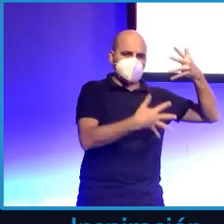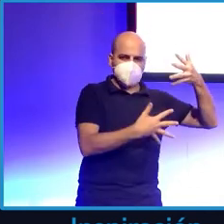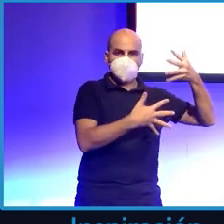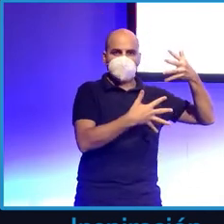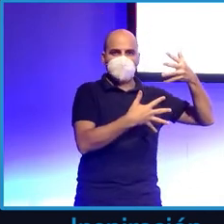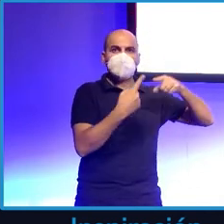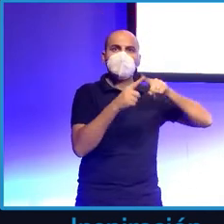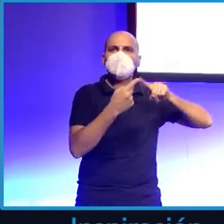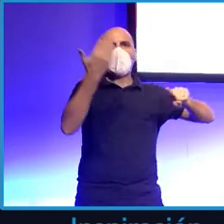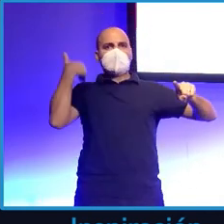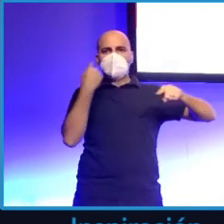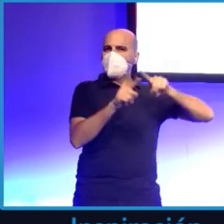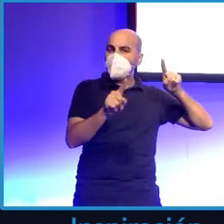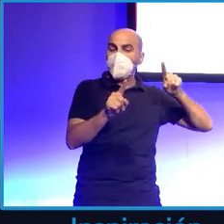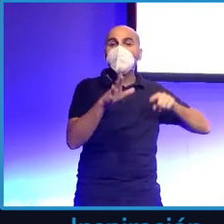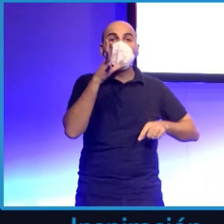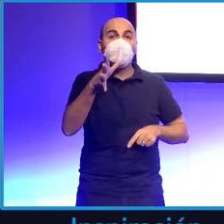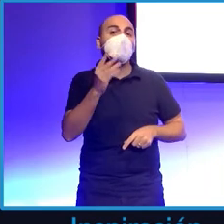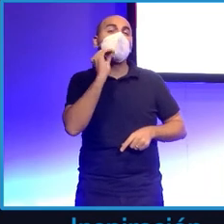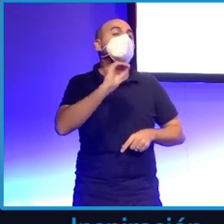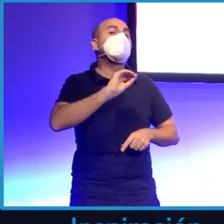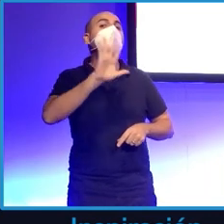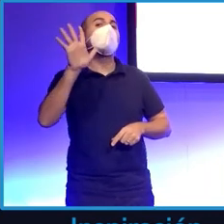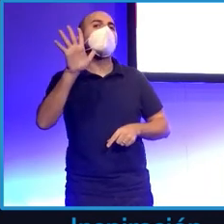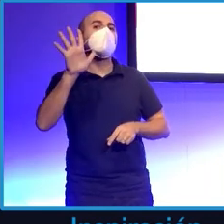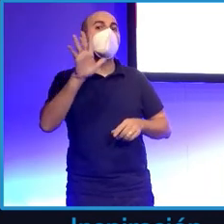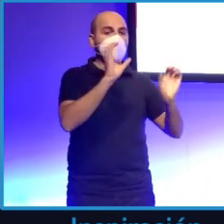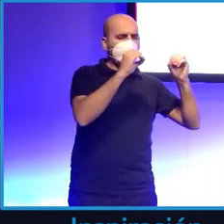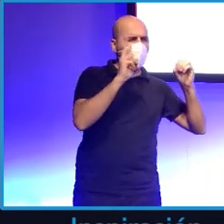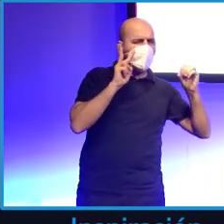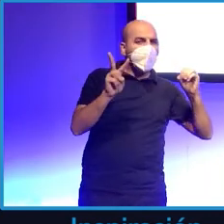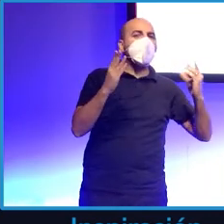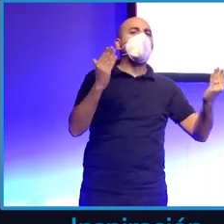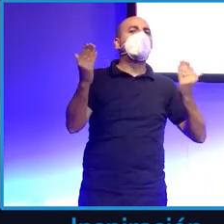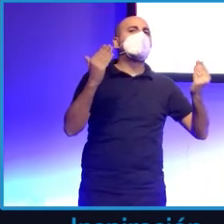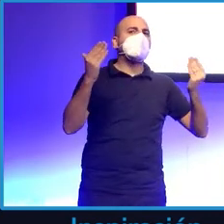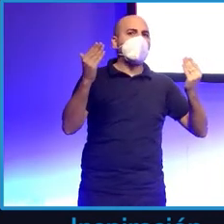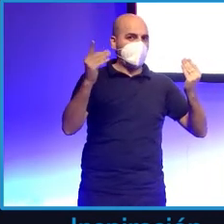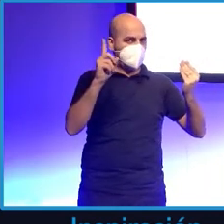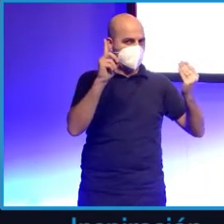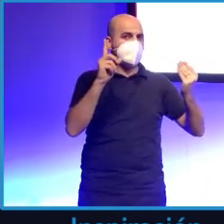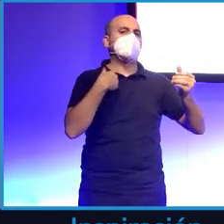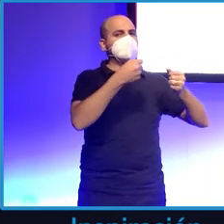comparativas y otros comprar con lo cual esto hay que tenerlo también muy en cuenta a la hora de trabajar los anchor text